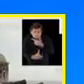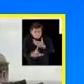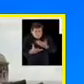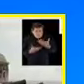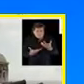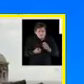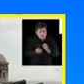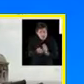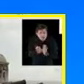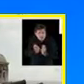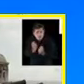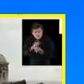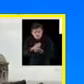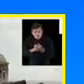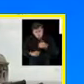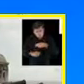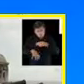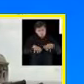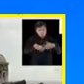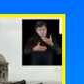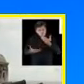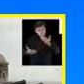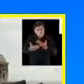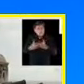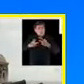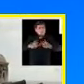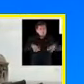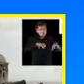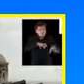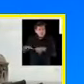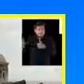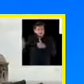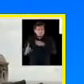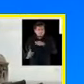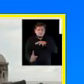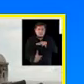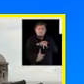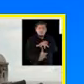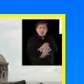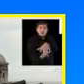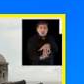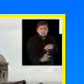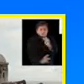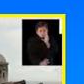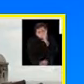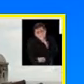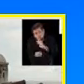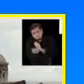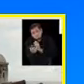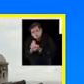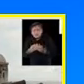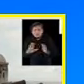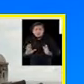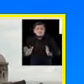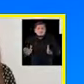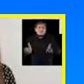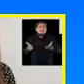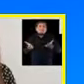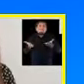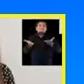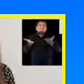A demostrar que los buenos somos más Toda esta tristeza se puede evitar